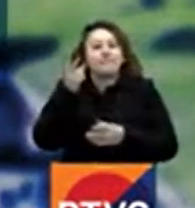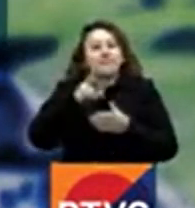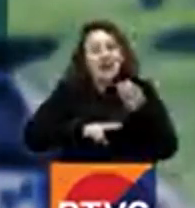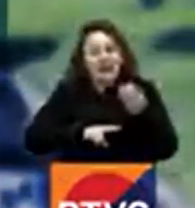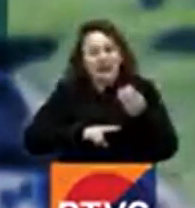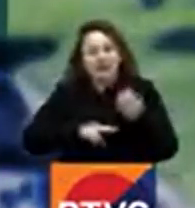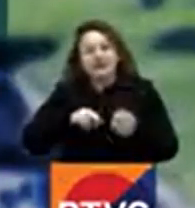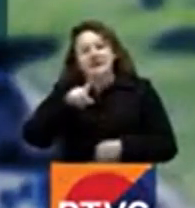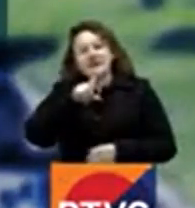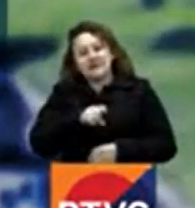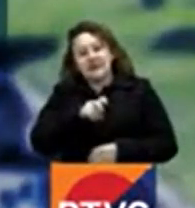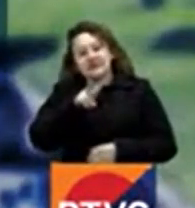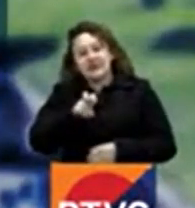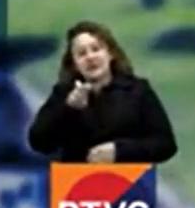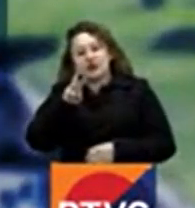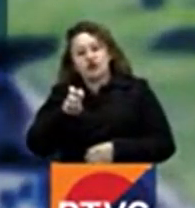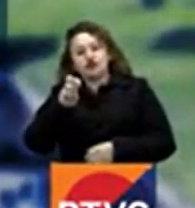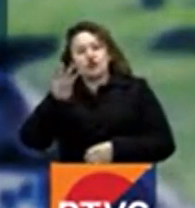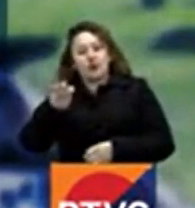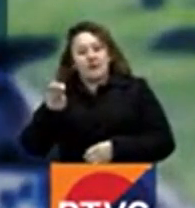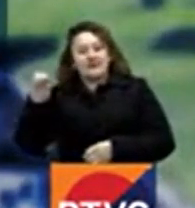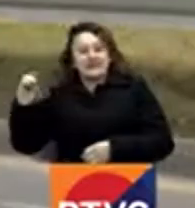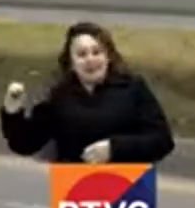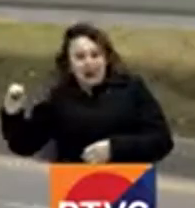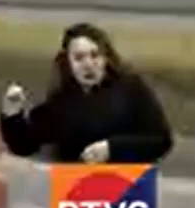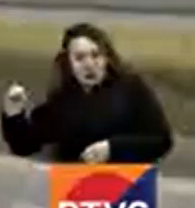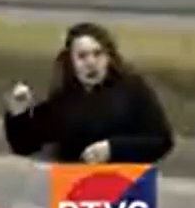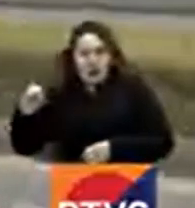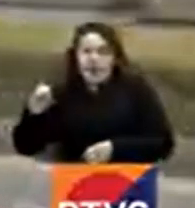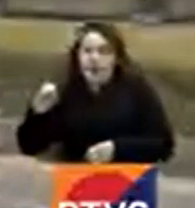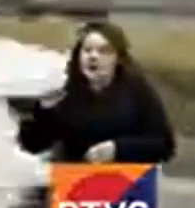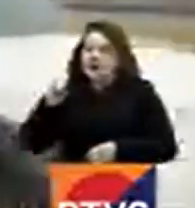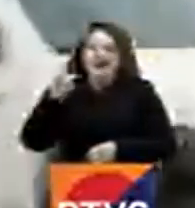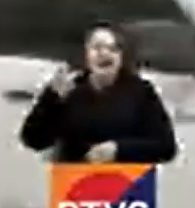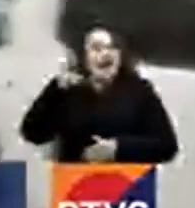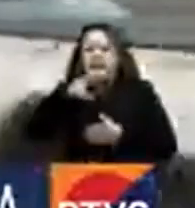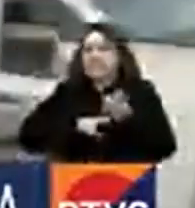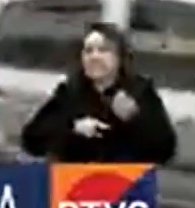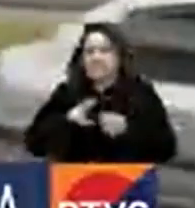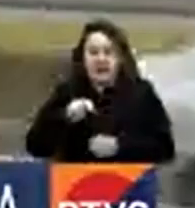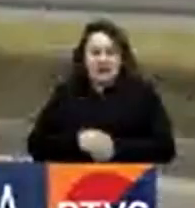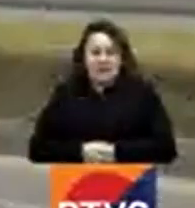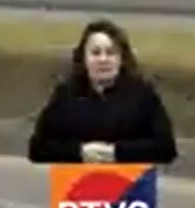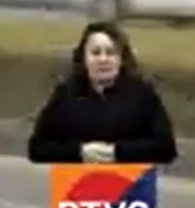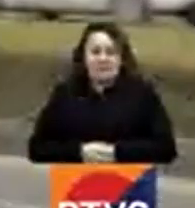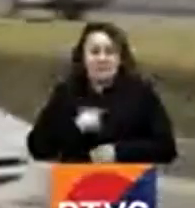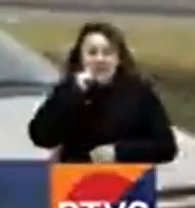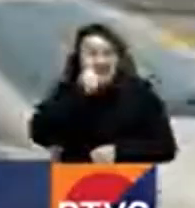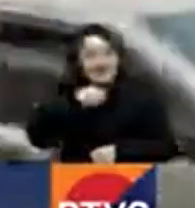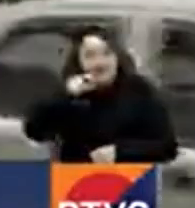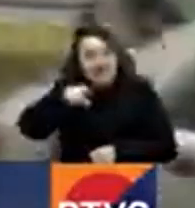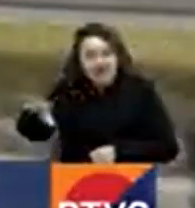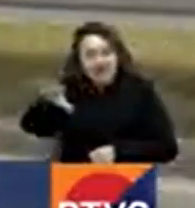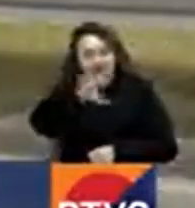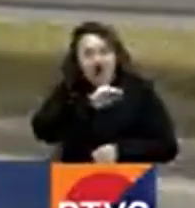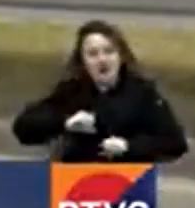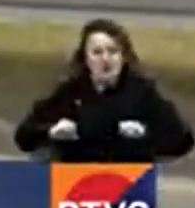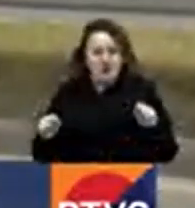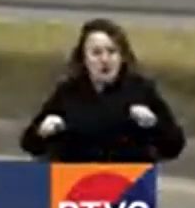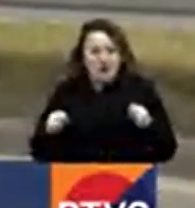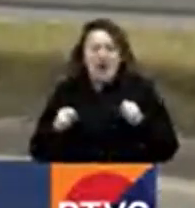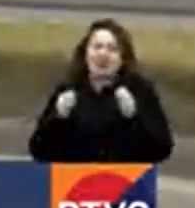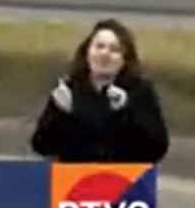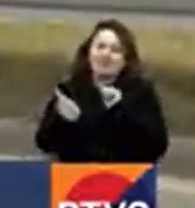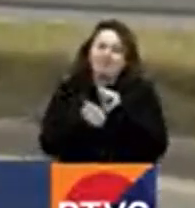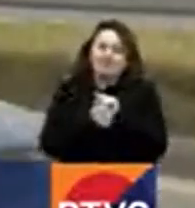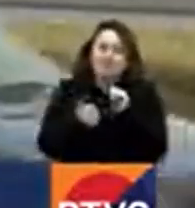6, 7, 8, 9 y 0 los días impares. Necesitamos mañana que todos los bogotanos nos acompañen en este cumplimiento